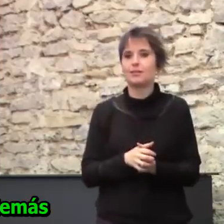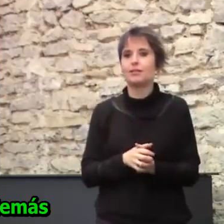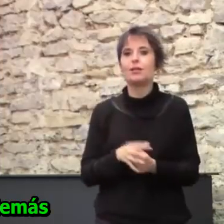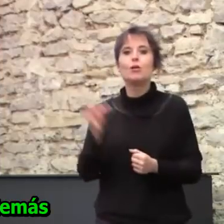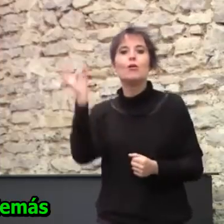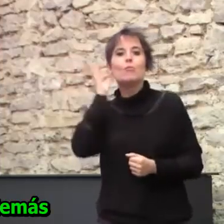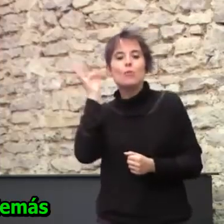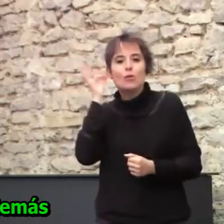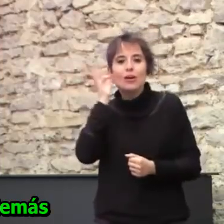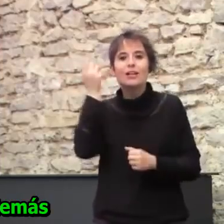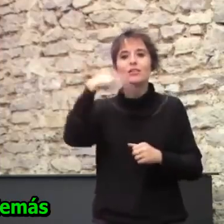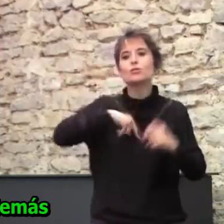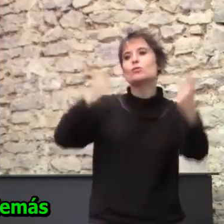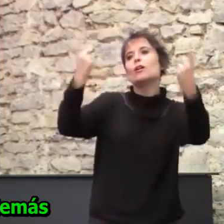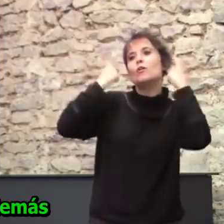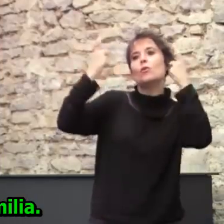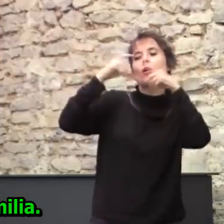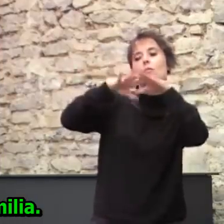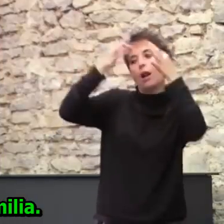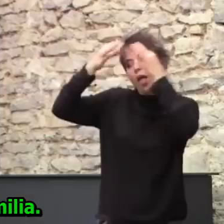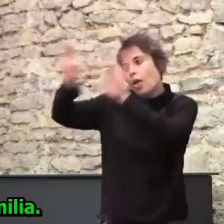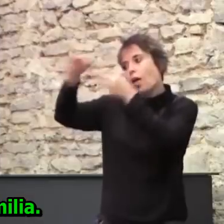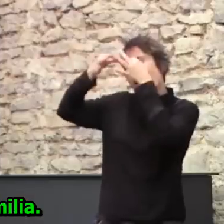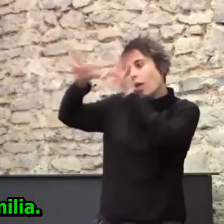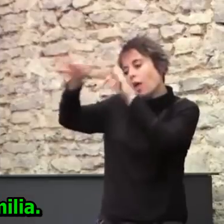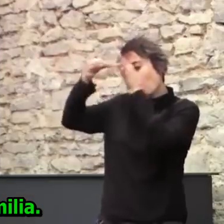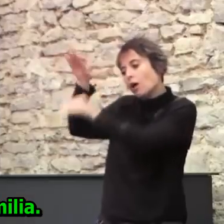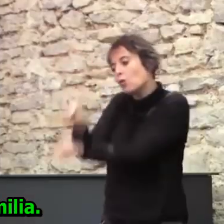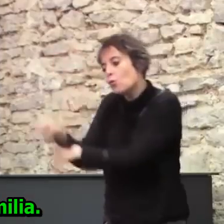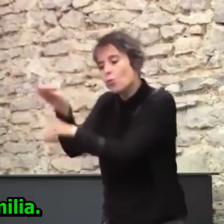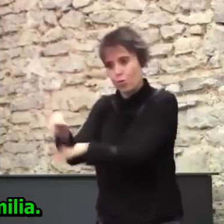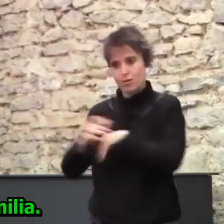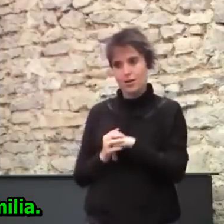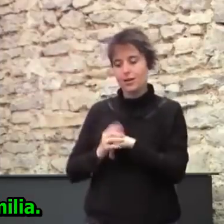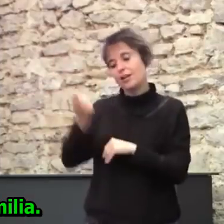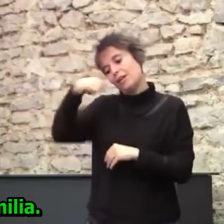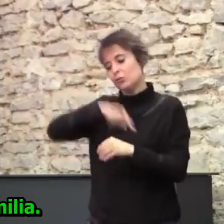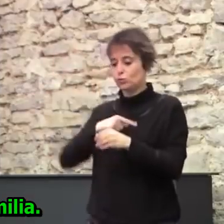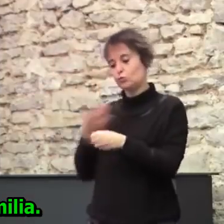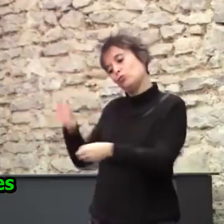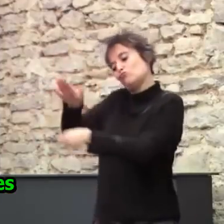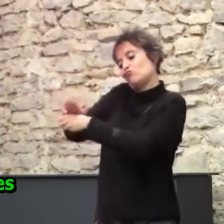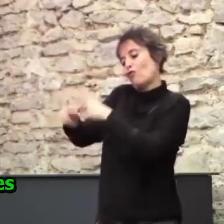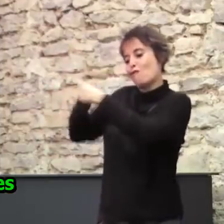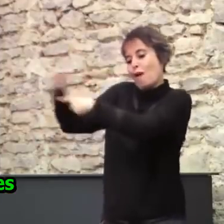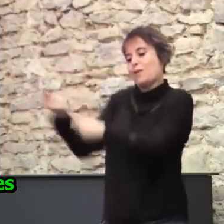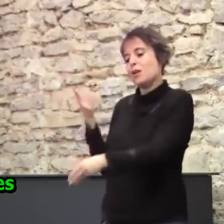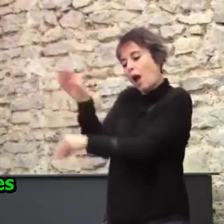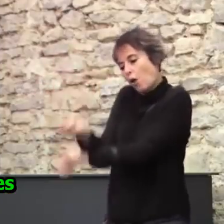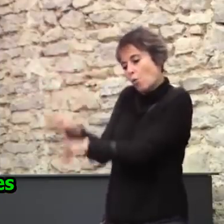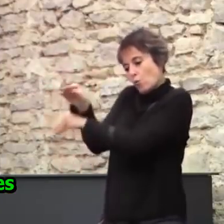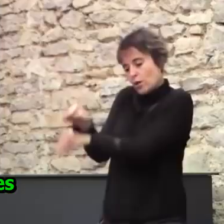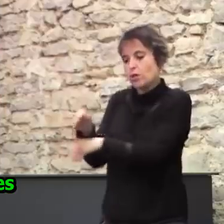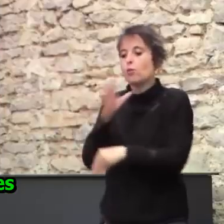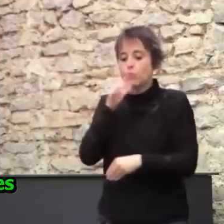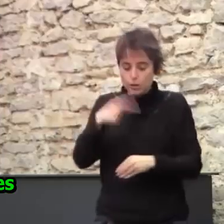somos educadas para que siempre estemos pendientes de los demás y cuidemos a los demás y cubramos las necesidades de toda la familia, ¿no? Que por eso estamos siempre